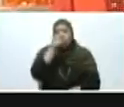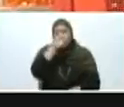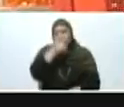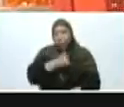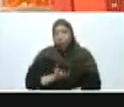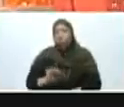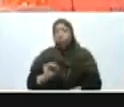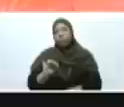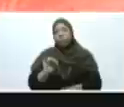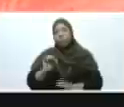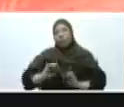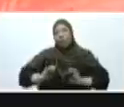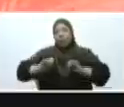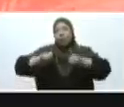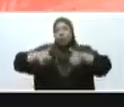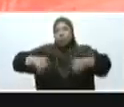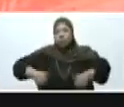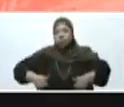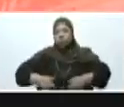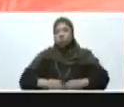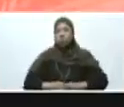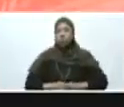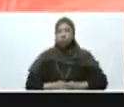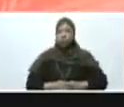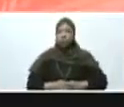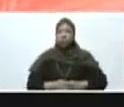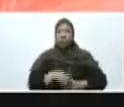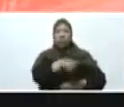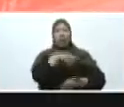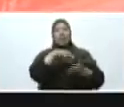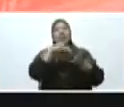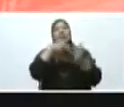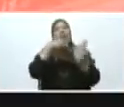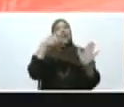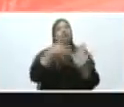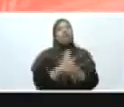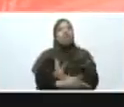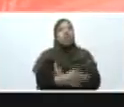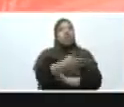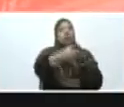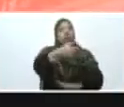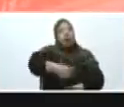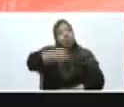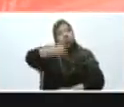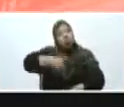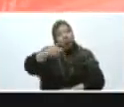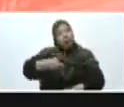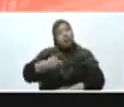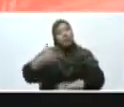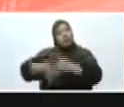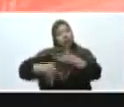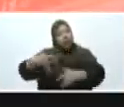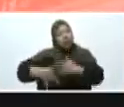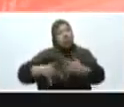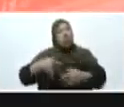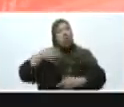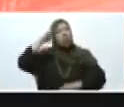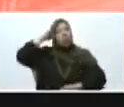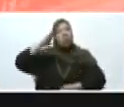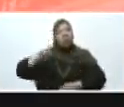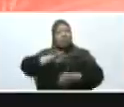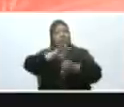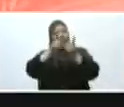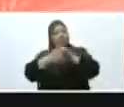resume el renacimiento y resume las tareas para revolucionar y cambiar todo lo que